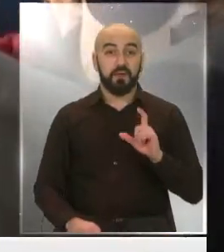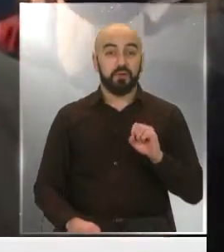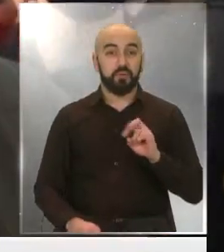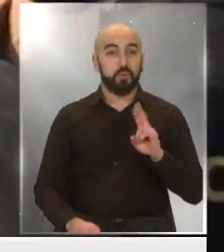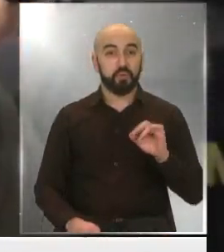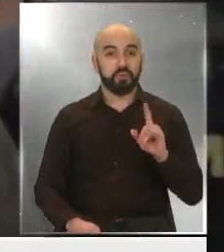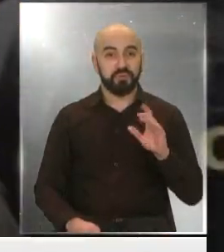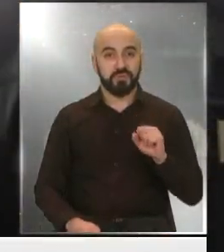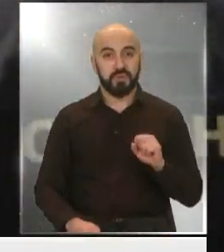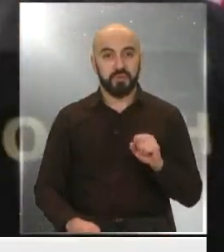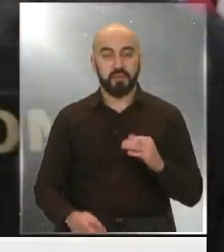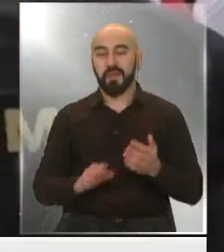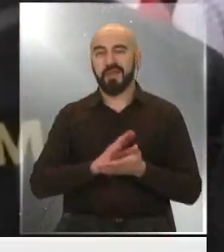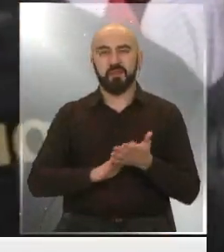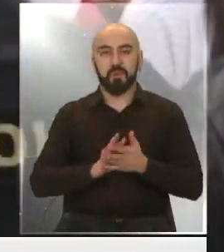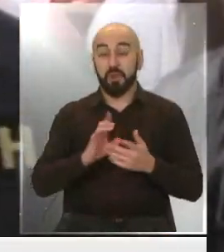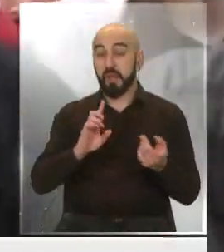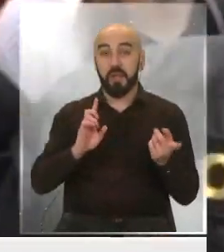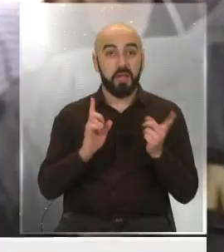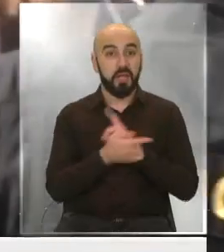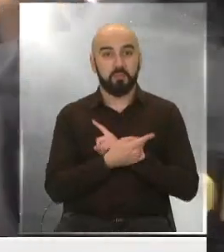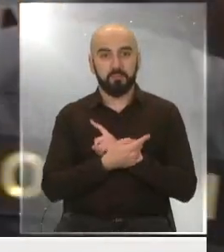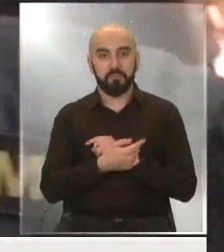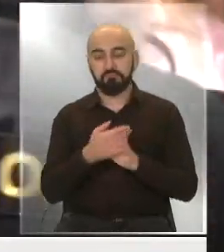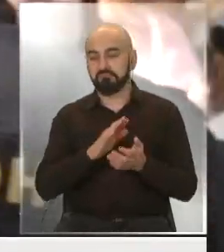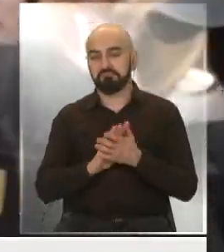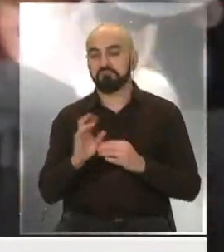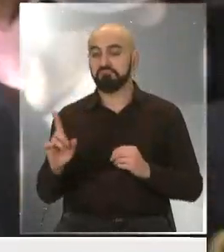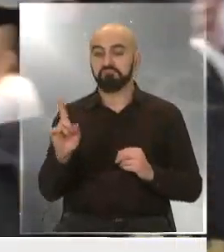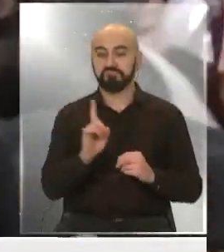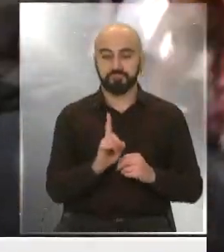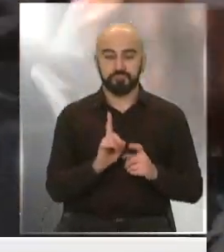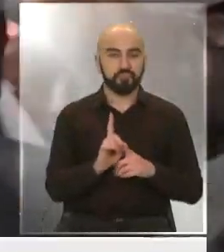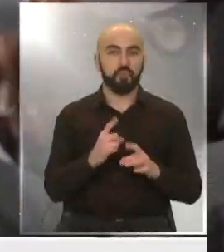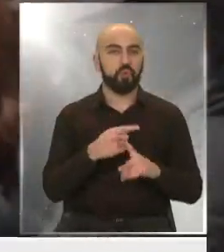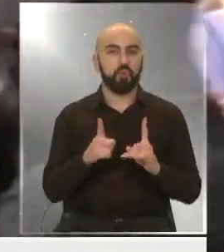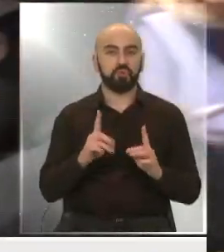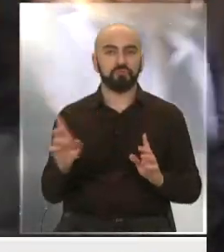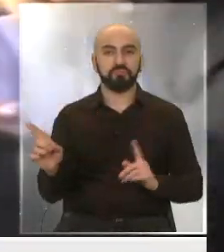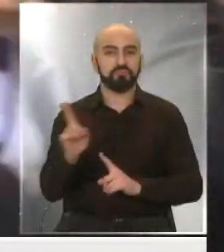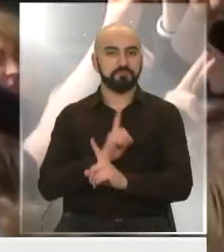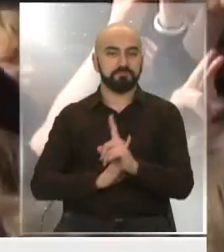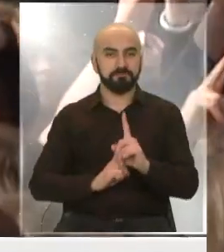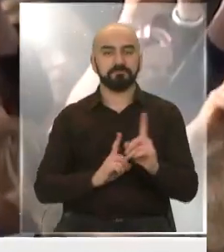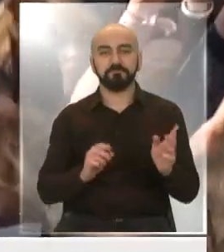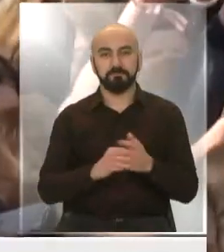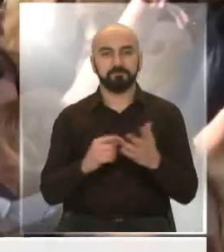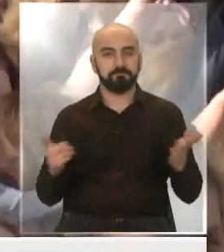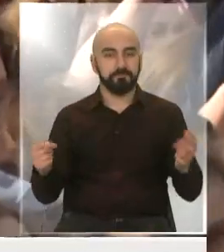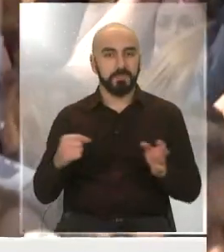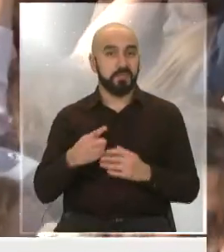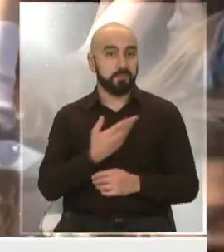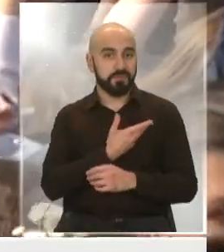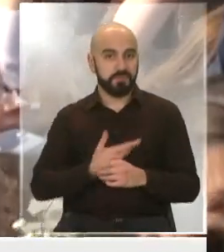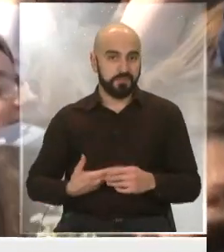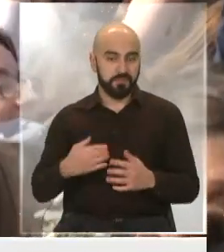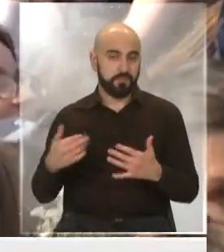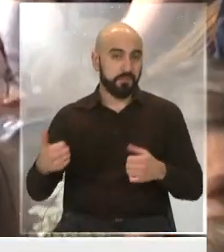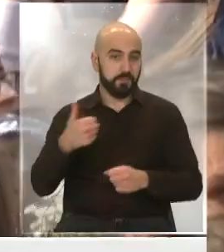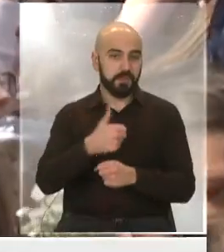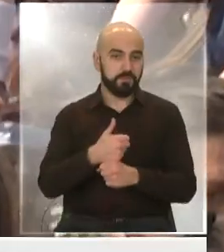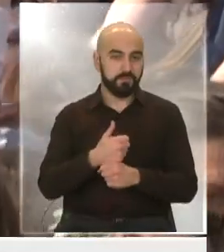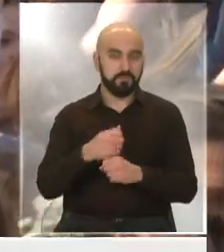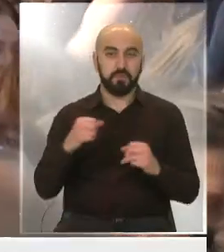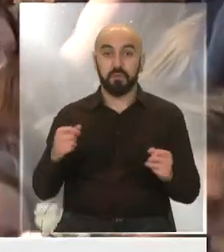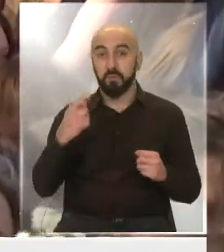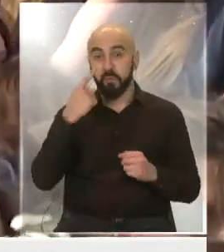Bielorrusia cambia de foco, pongamos un ejemplo, sale Lukashenko, entra alguien de la oposición, que hay mucha tentación en la oposición de Lukashenko a lo siguiente,